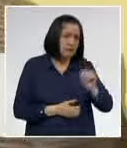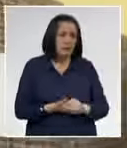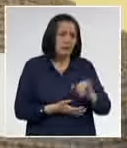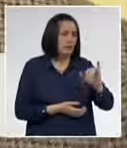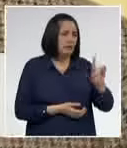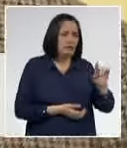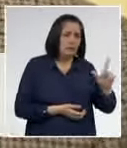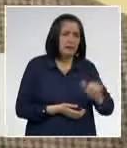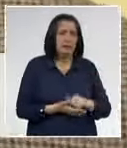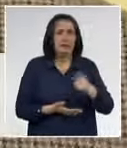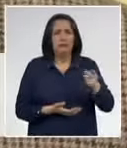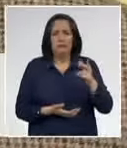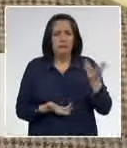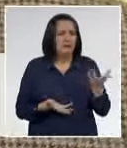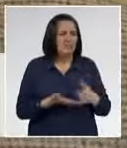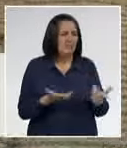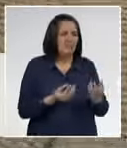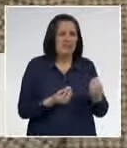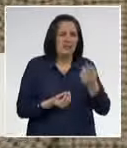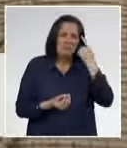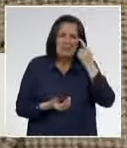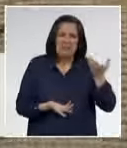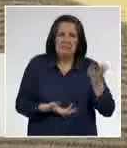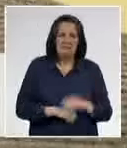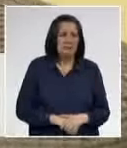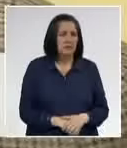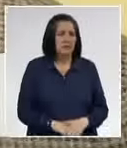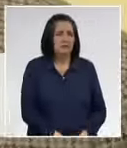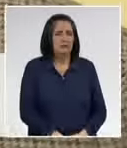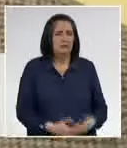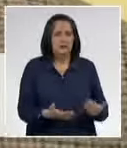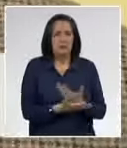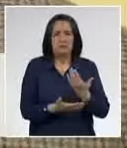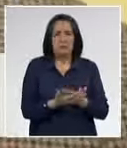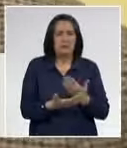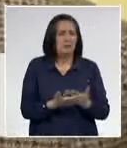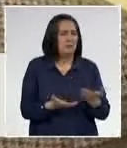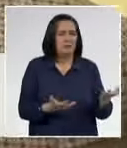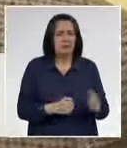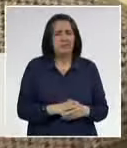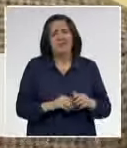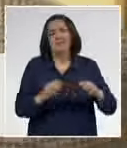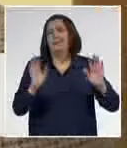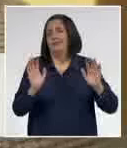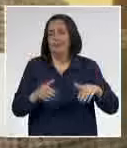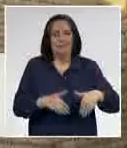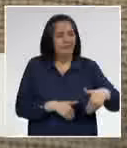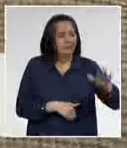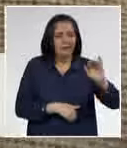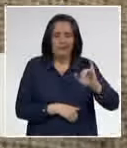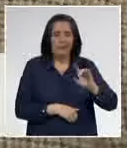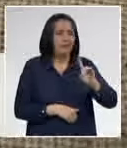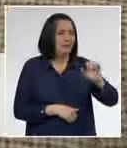IDL? Usted lo escuchábamos. ¿Qué piensa de estas acusaciones que dicen que hay nuevas evidencias? Pero toda la vida IDL,